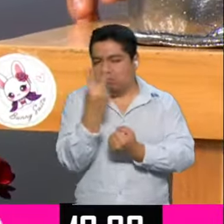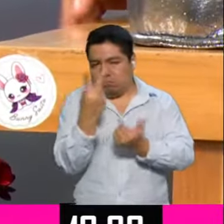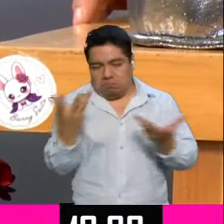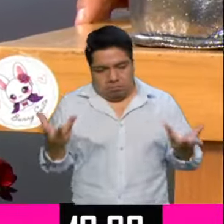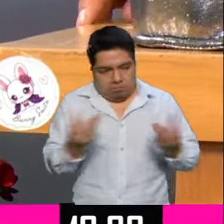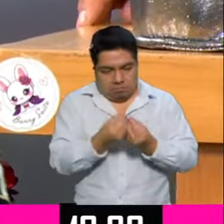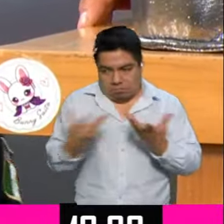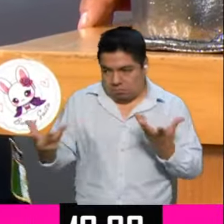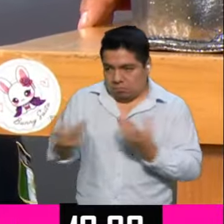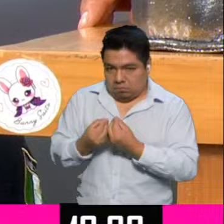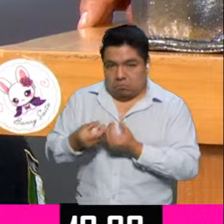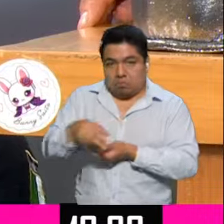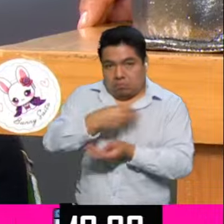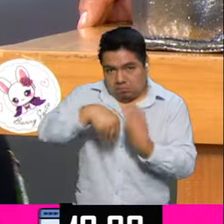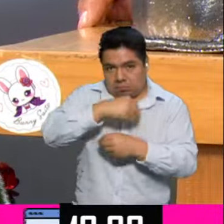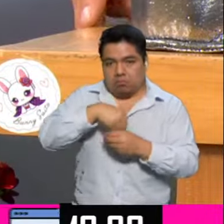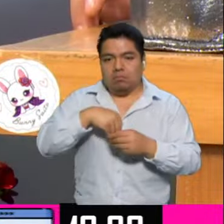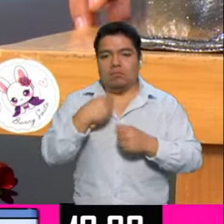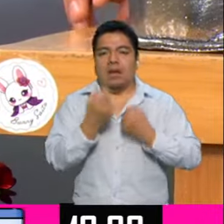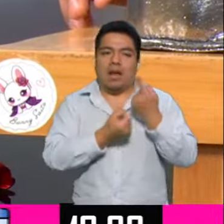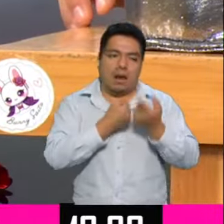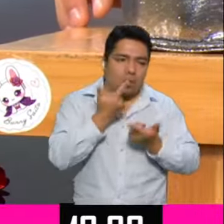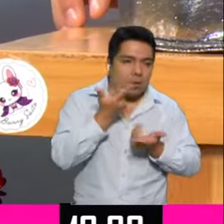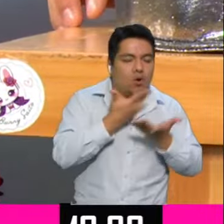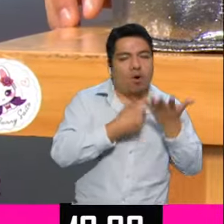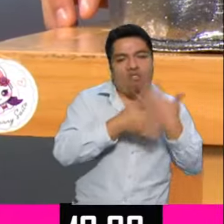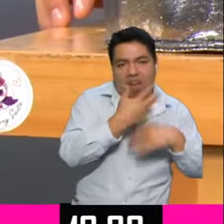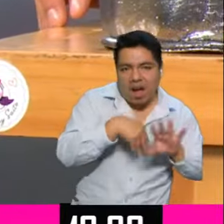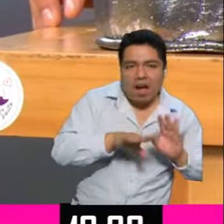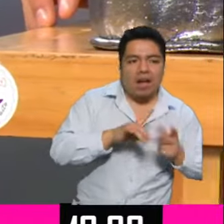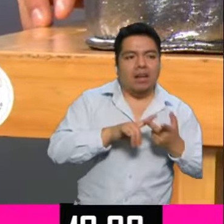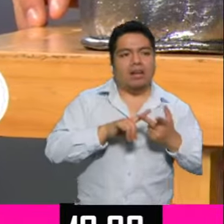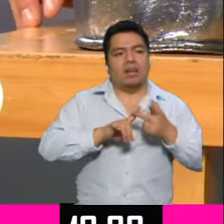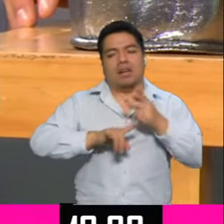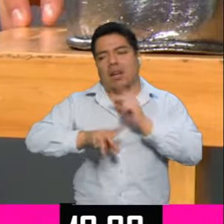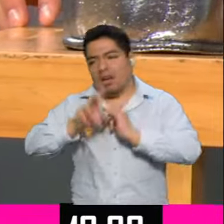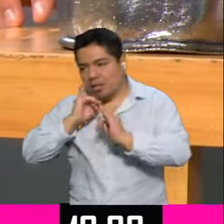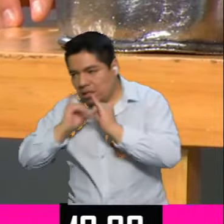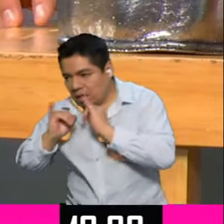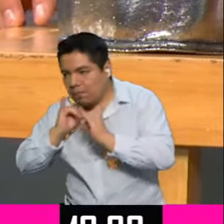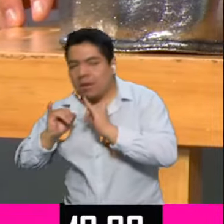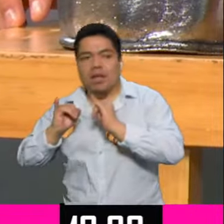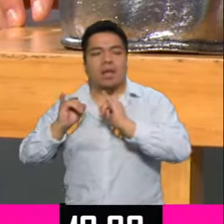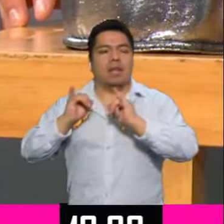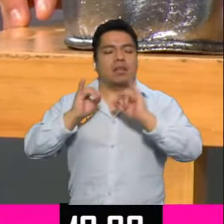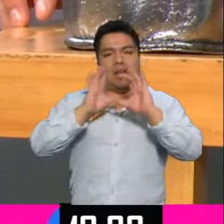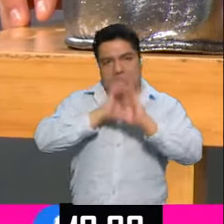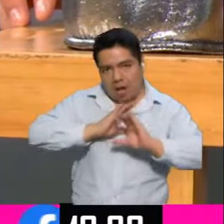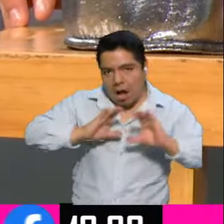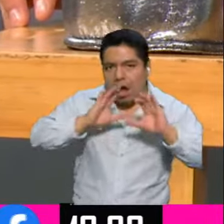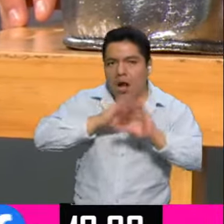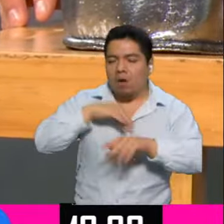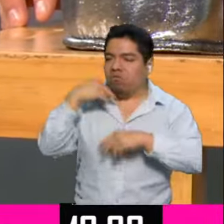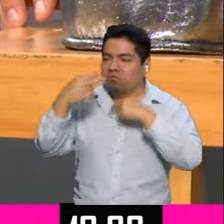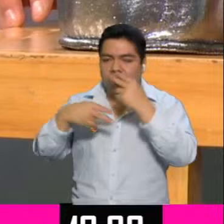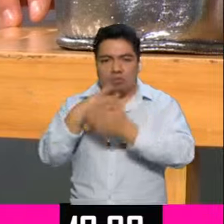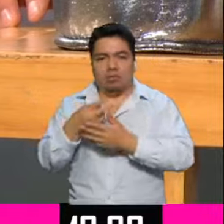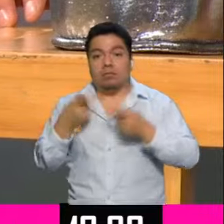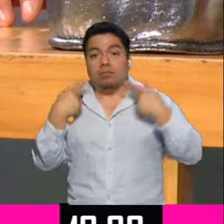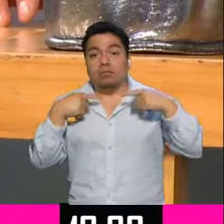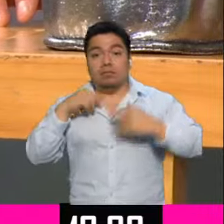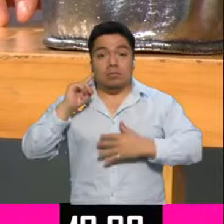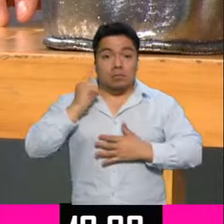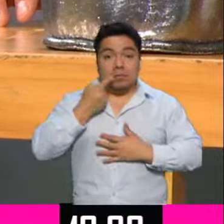está buenísimo. Algunos bailan, algunos interpretan la canción que nosotros escuchamos y las personas sordas